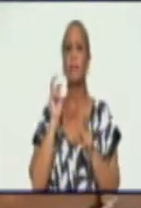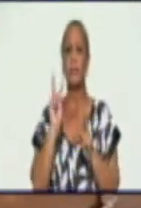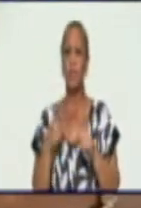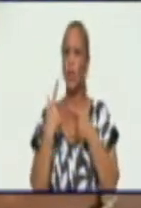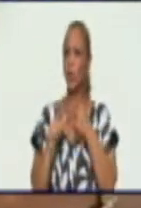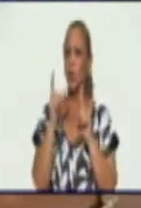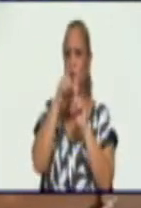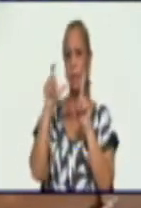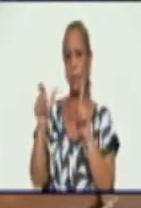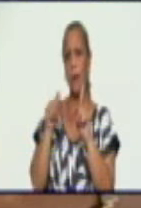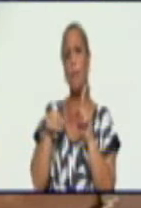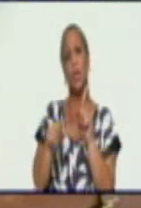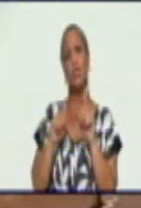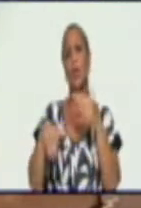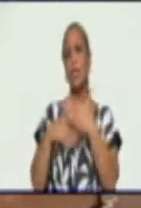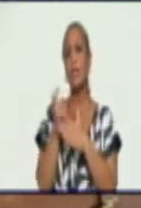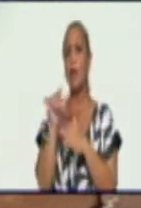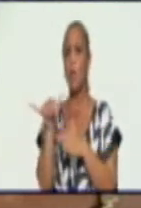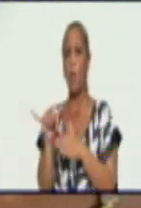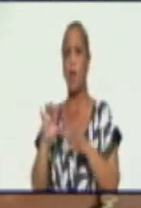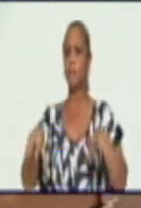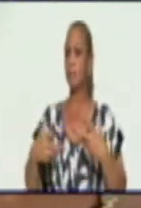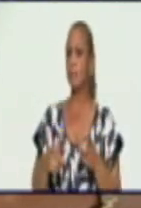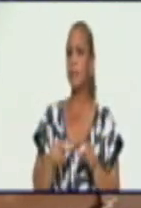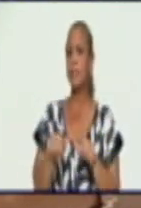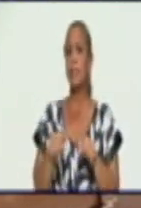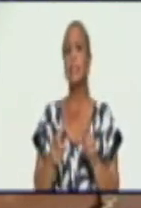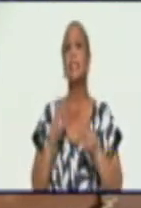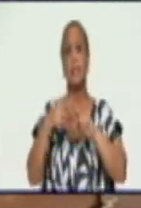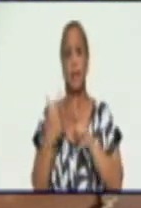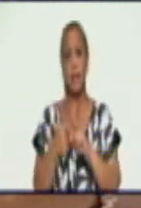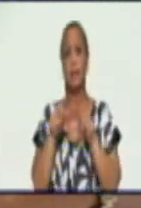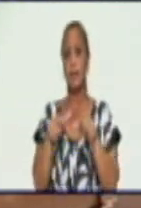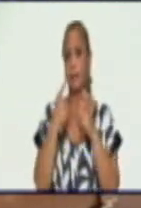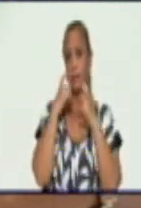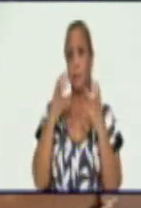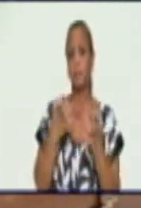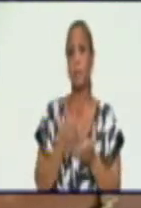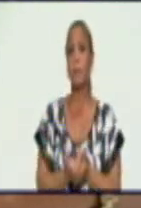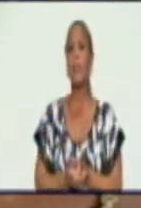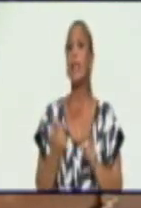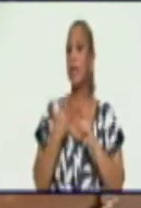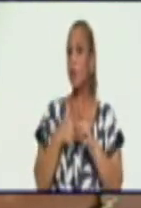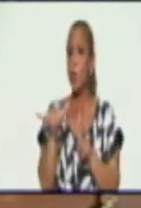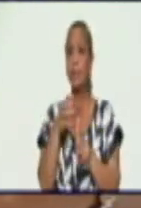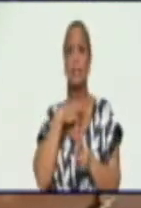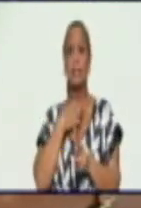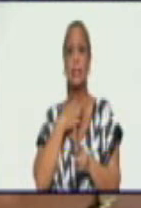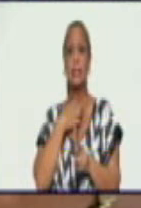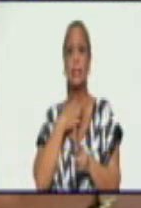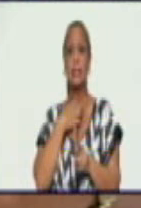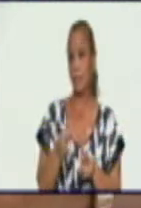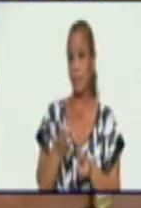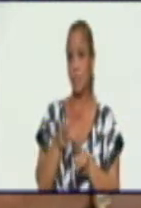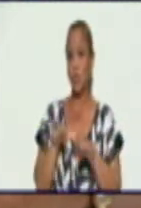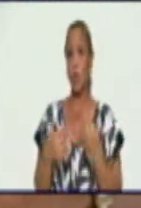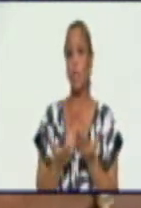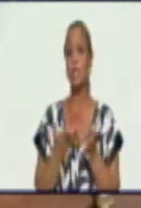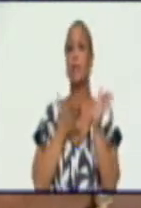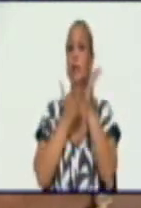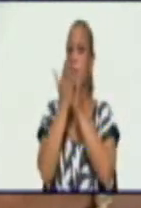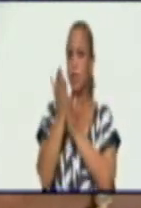estos días en medio de la pandemia también están coexistiendo y que requieren una atención y un seguimiento sistemático por